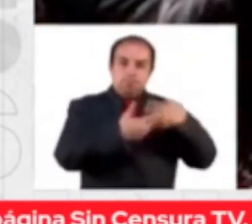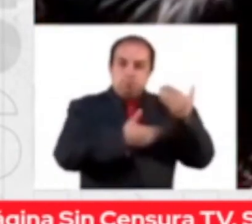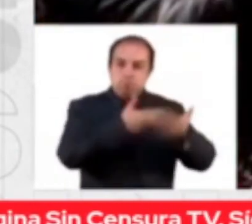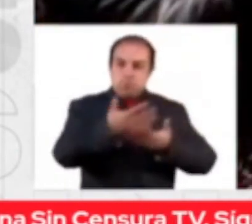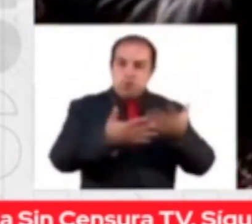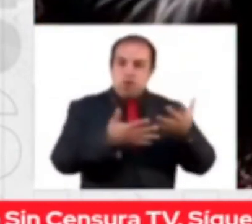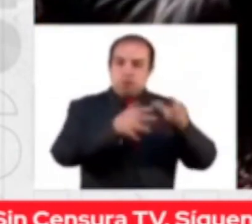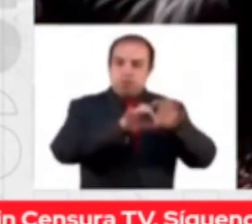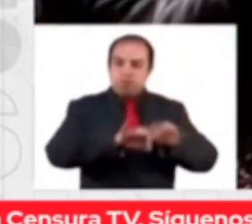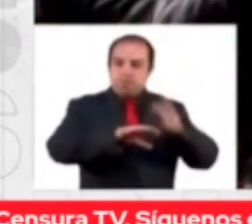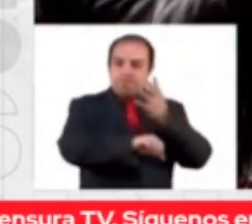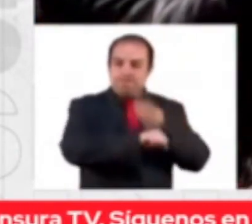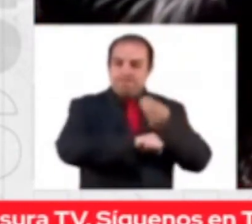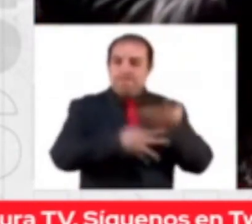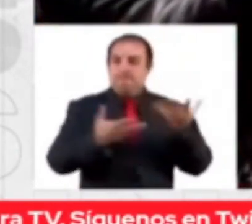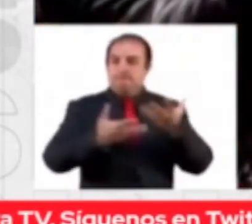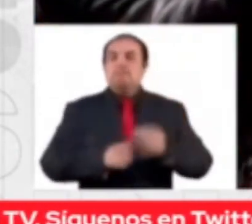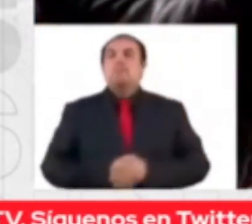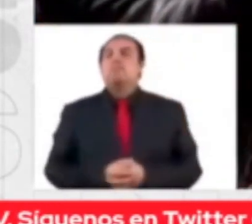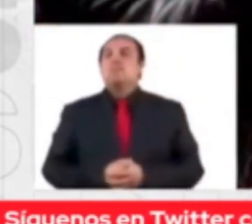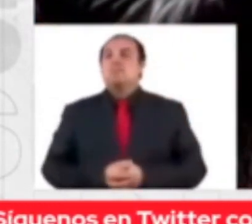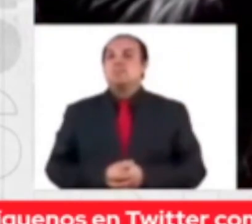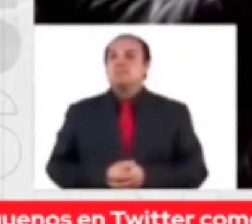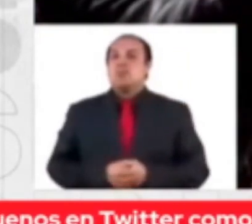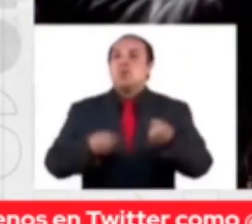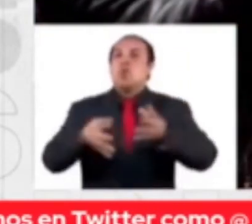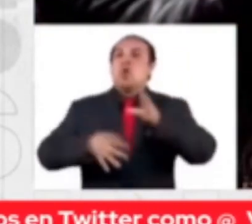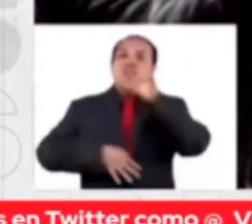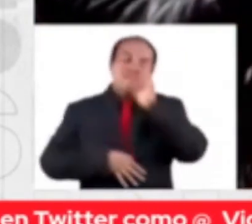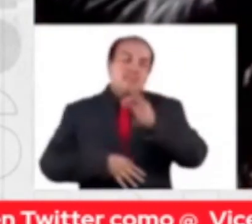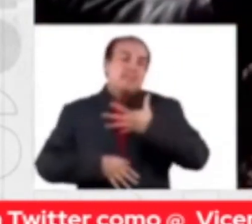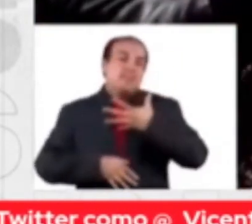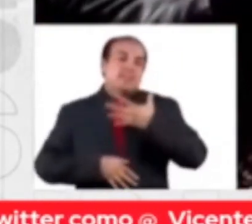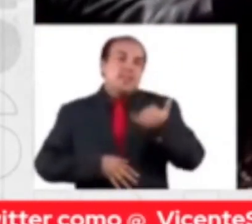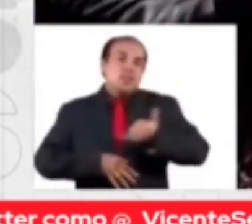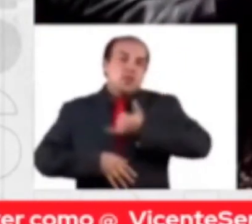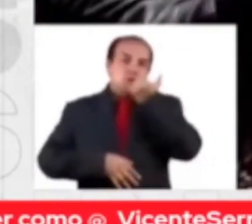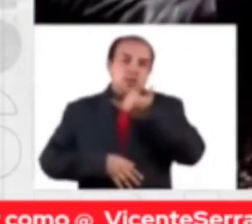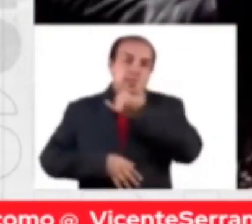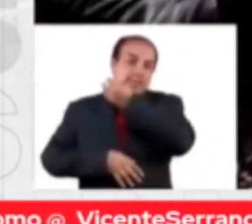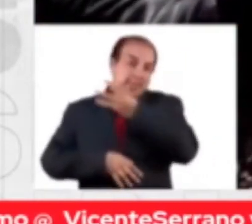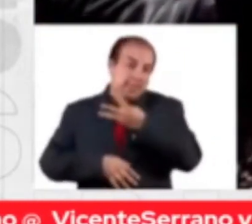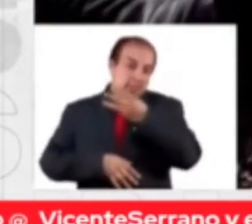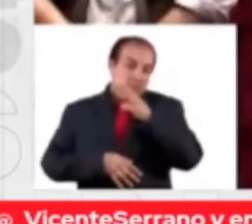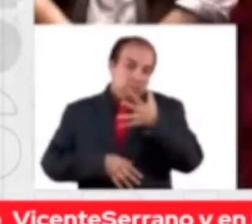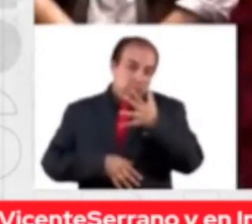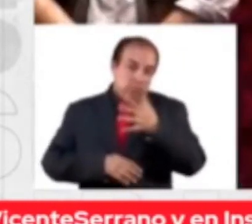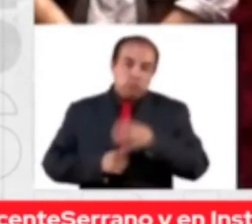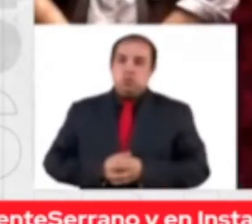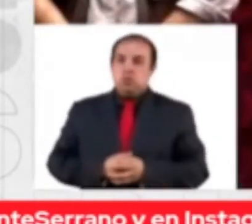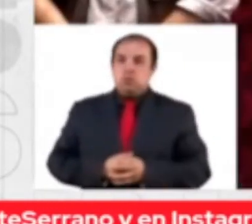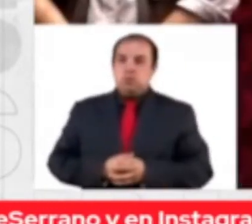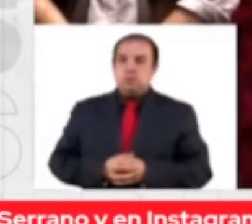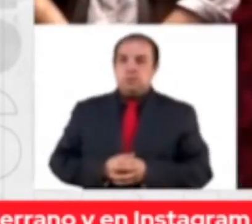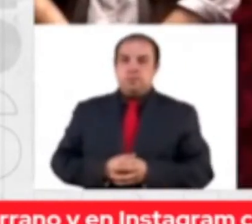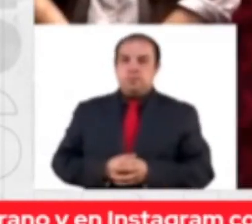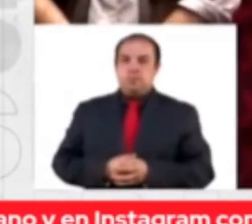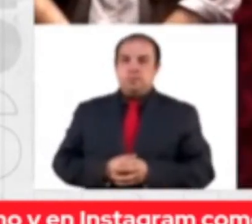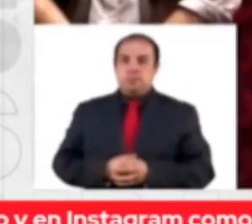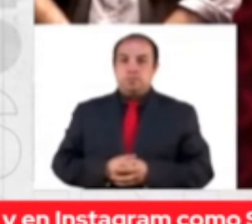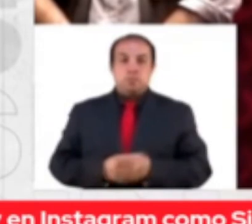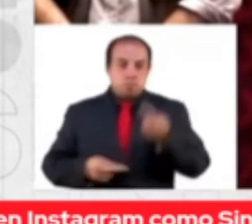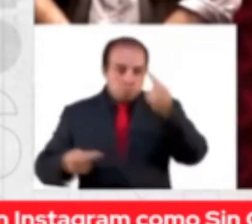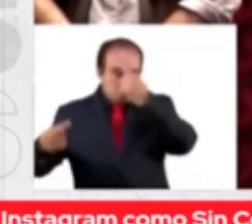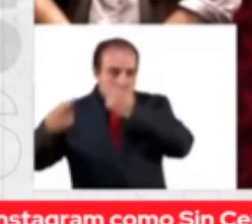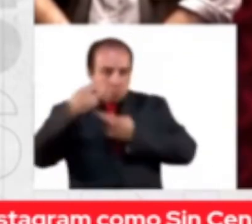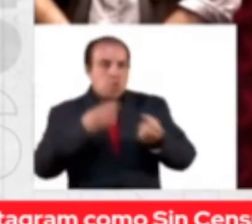con esta, ¿cuántas fallas se han presentado de este tipo? ¿Estos errores humanos serán unos 3? Pues vamos a revisar